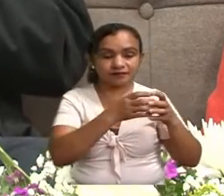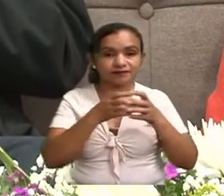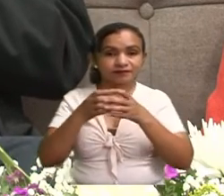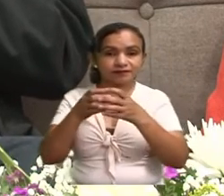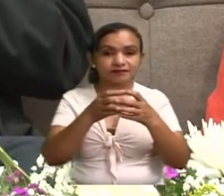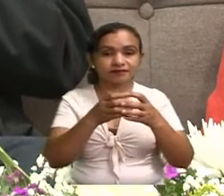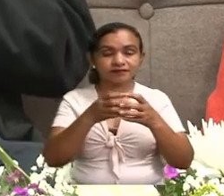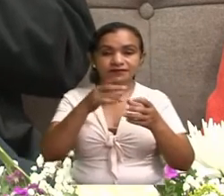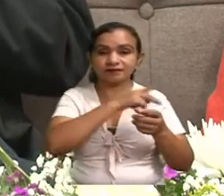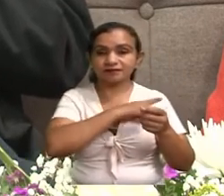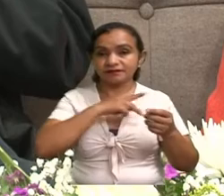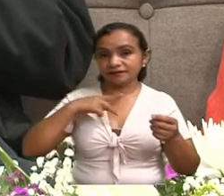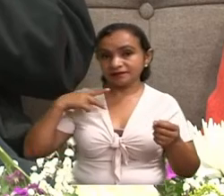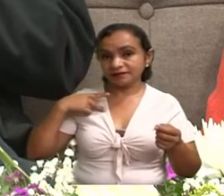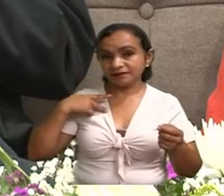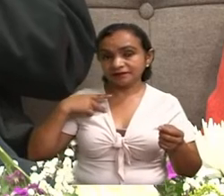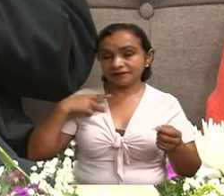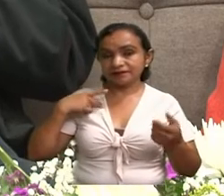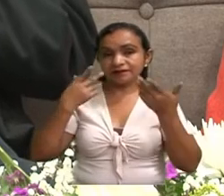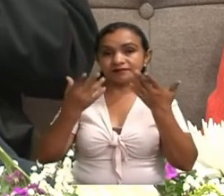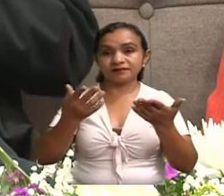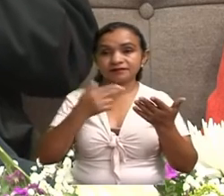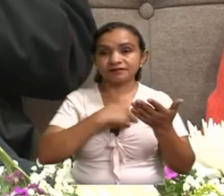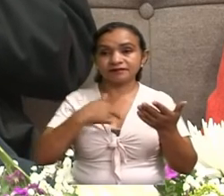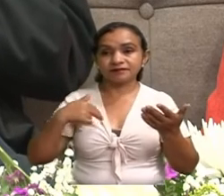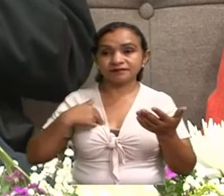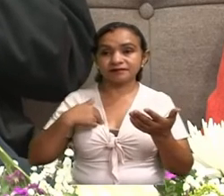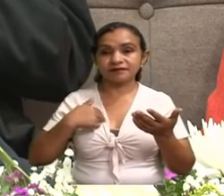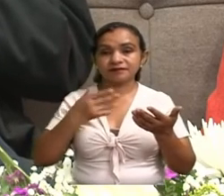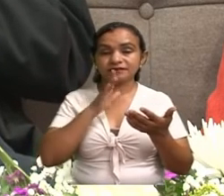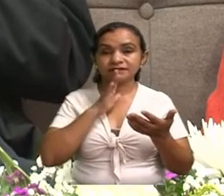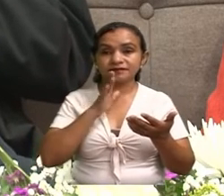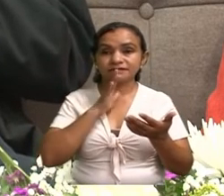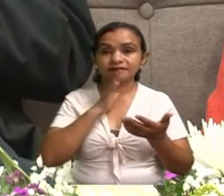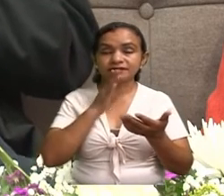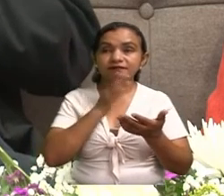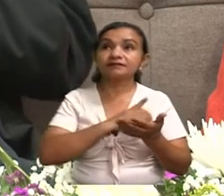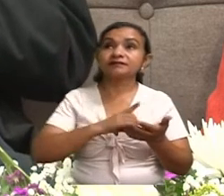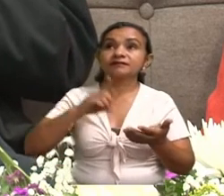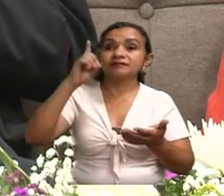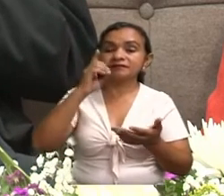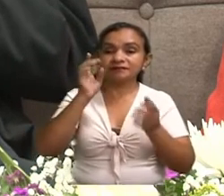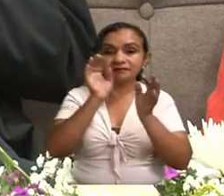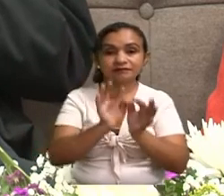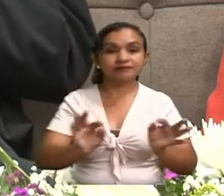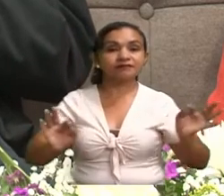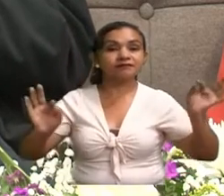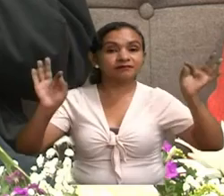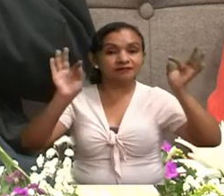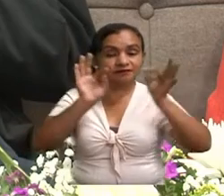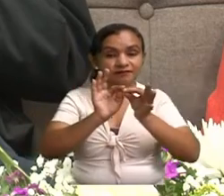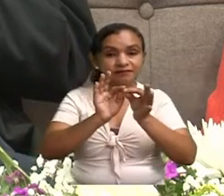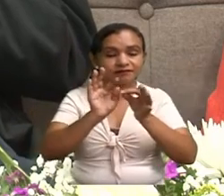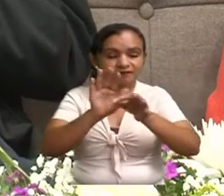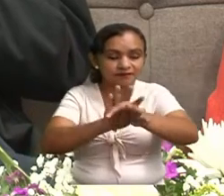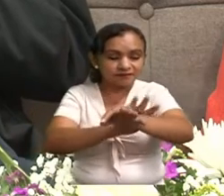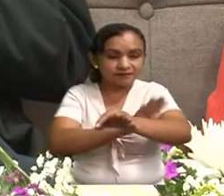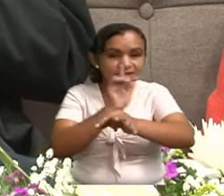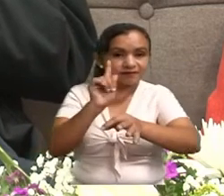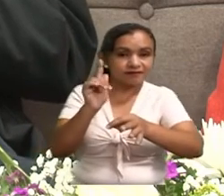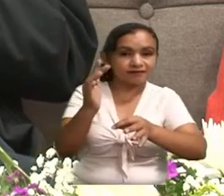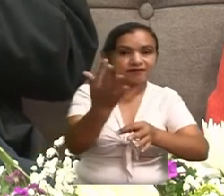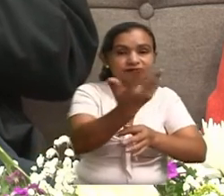el pastor de la comunidad hizo una intervención muy importante que nos conmovió, porque